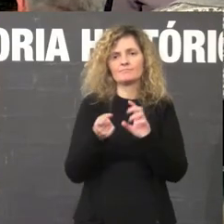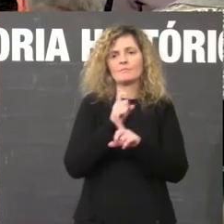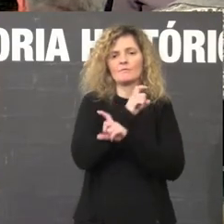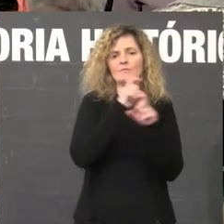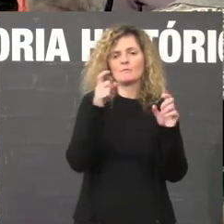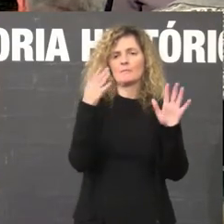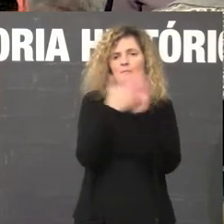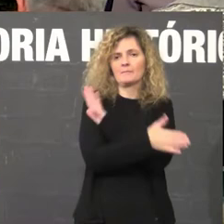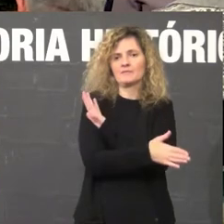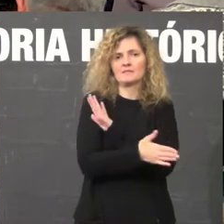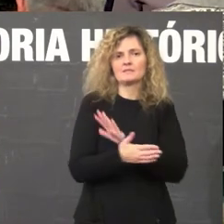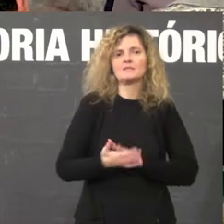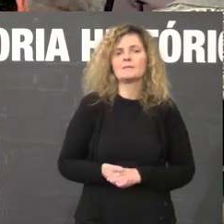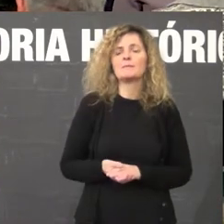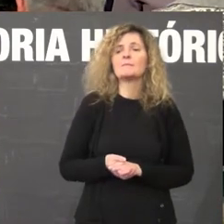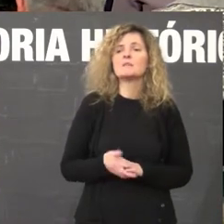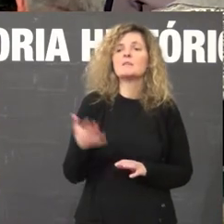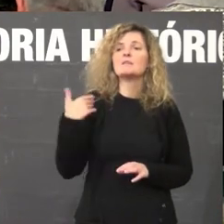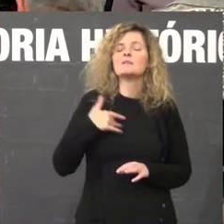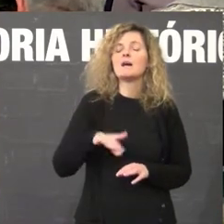para sempre, no? Esta xa